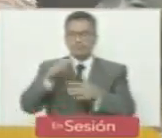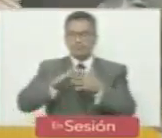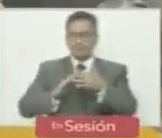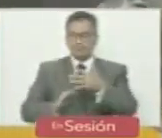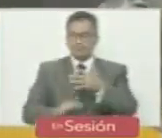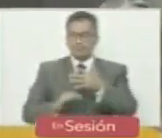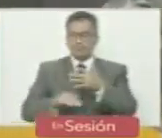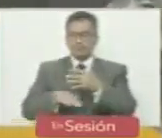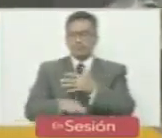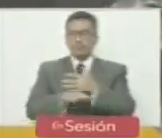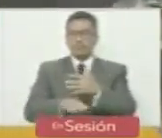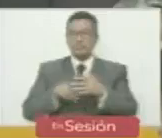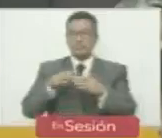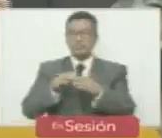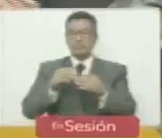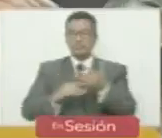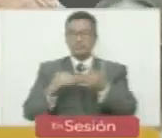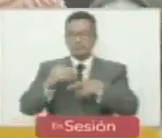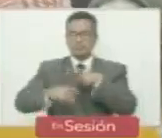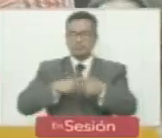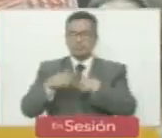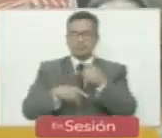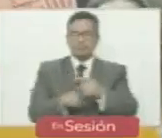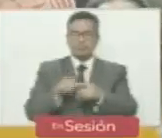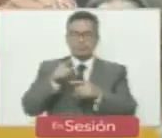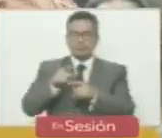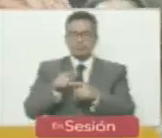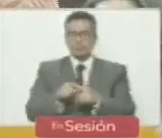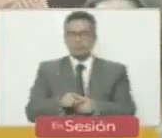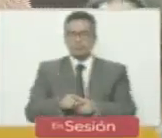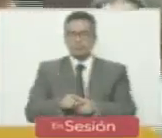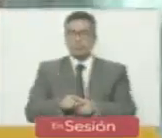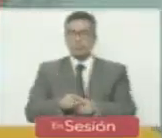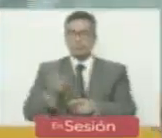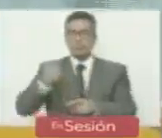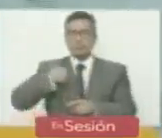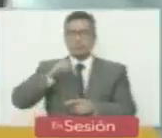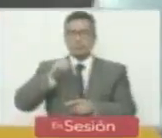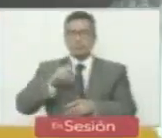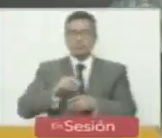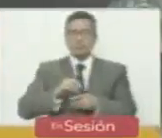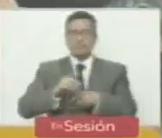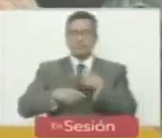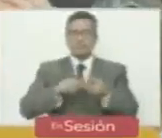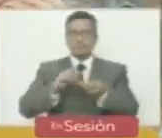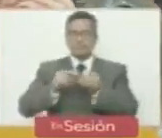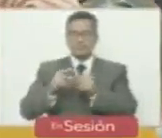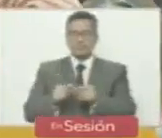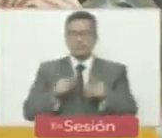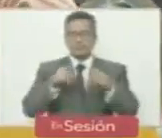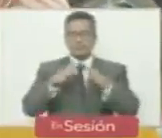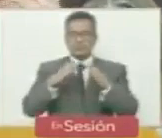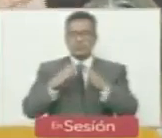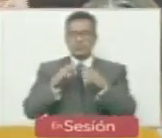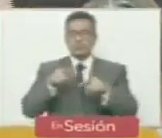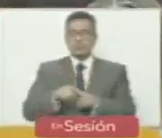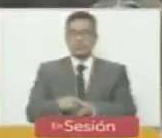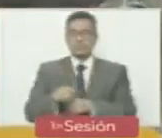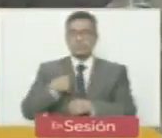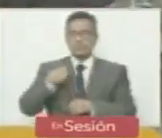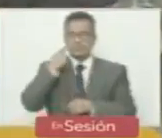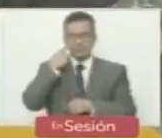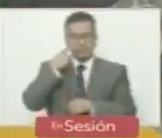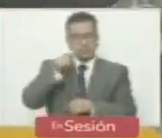tiene es parte de la cadena productiva, en ese fragmento que tiene que ver con generar riqueza en su hogar. Hay que